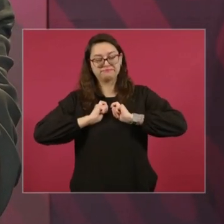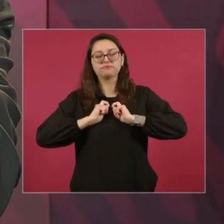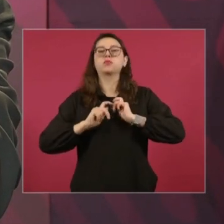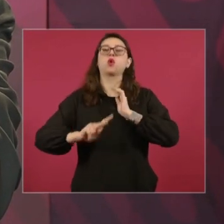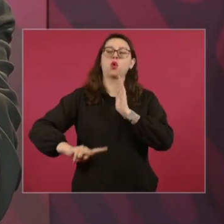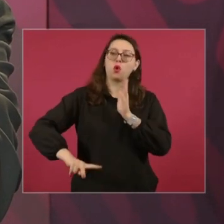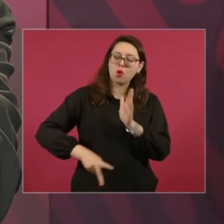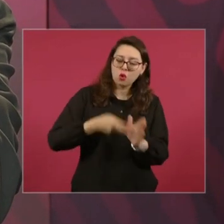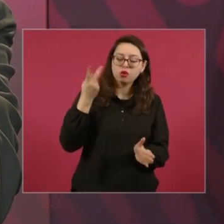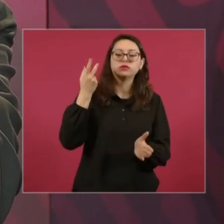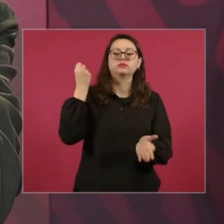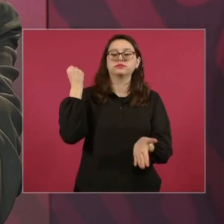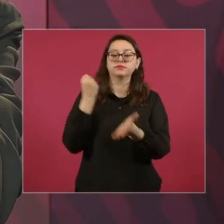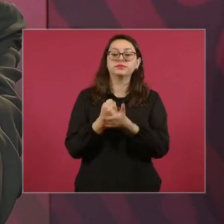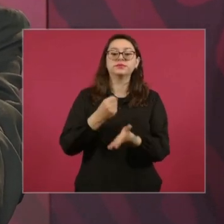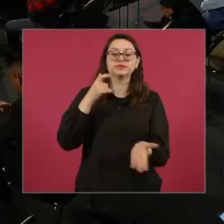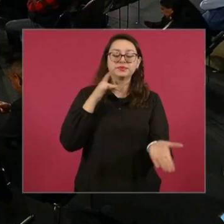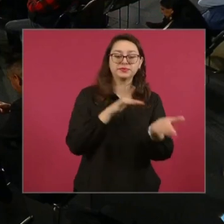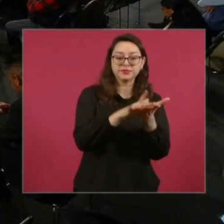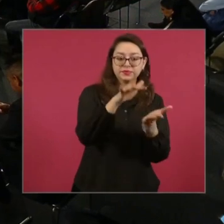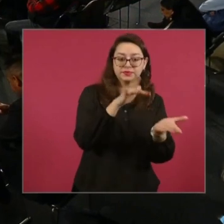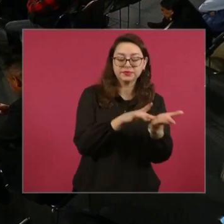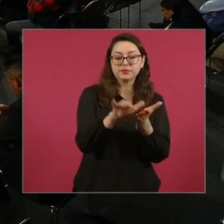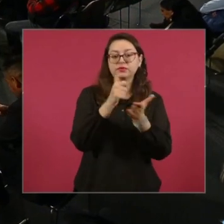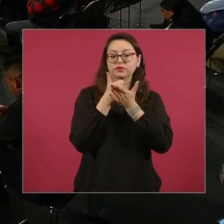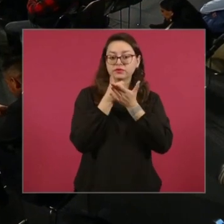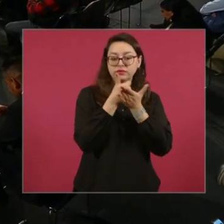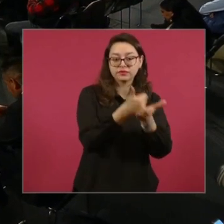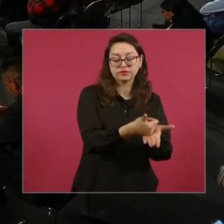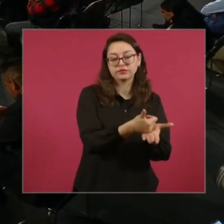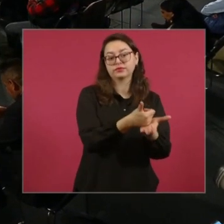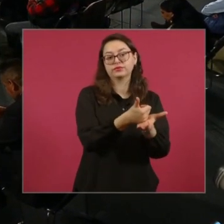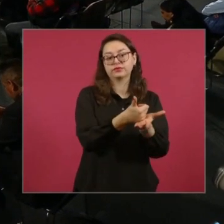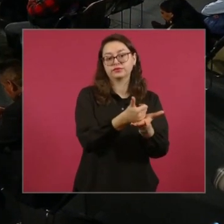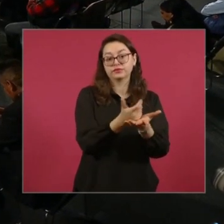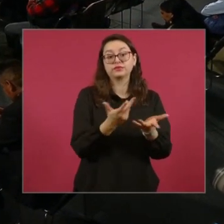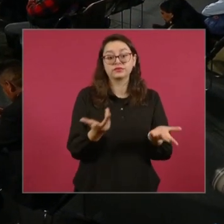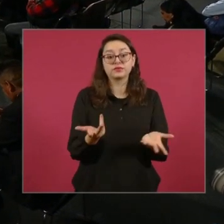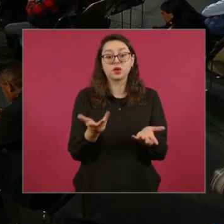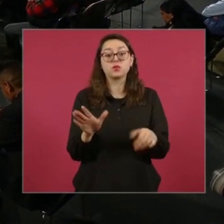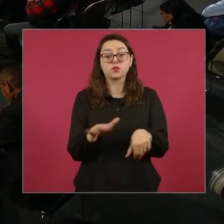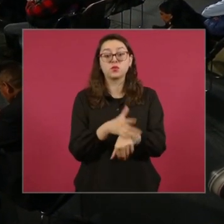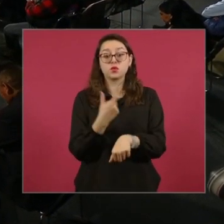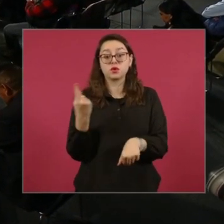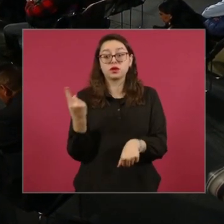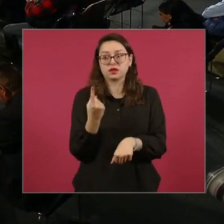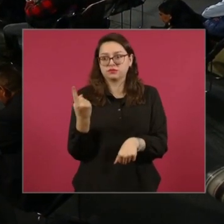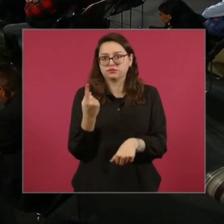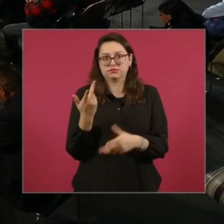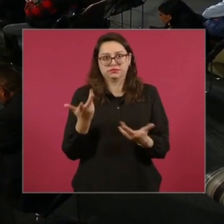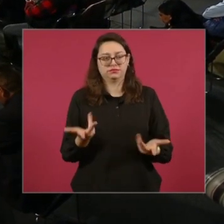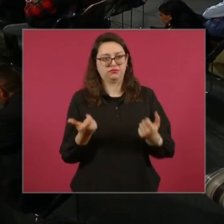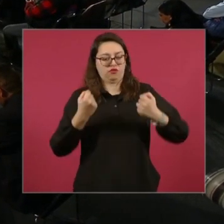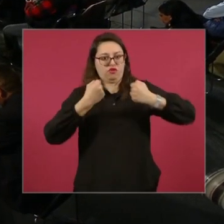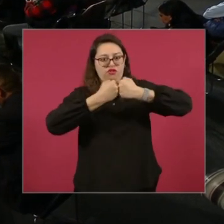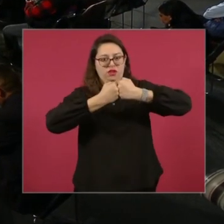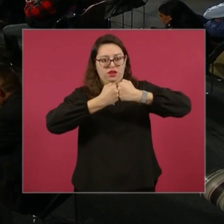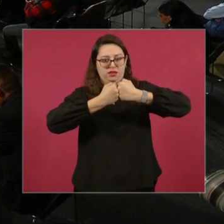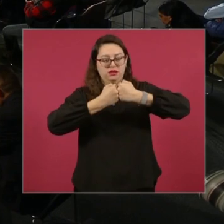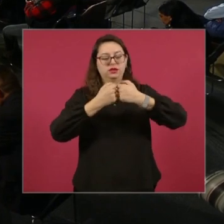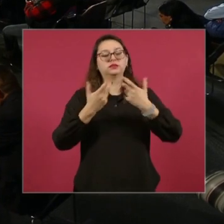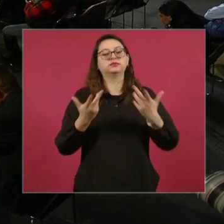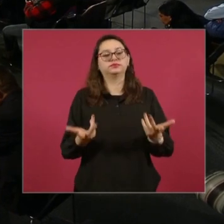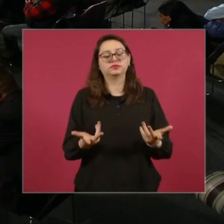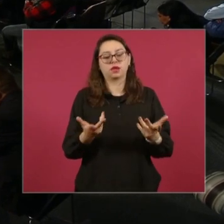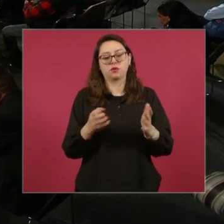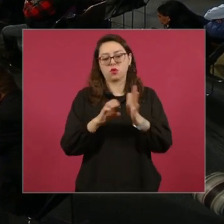decidió que en toda la franja fronteriza se redujera a la